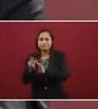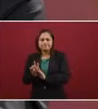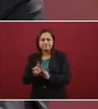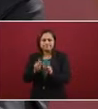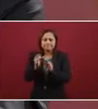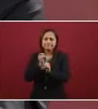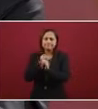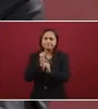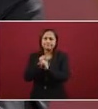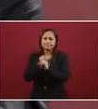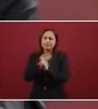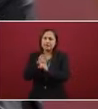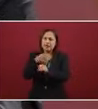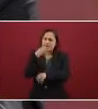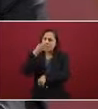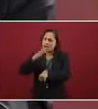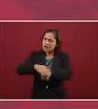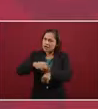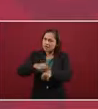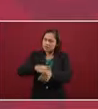drogas,